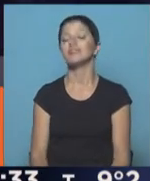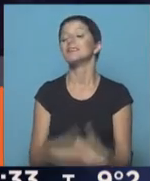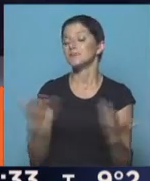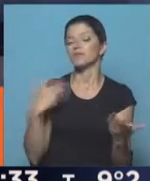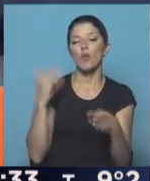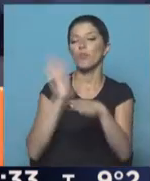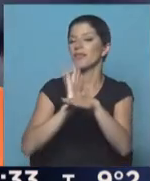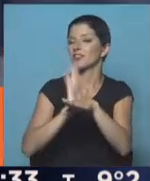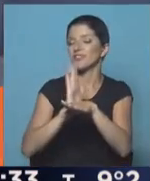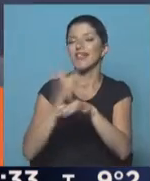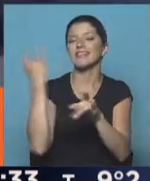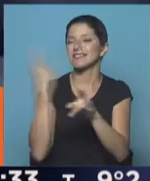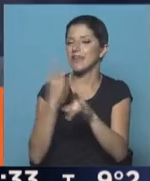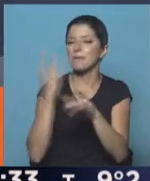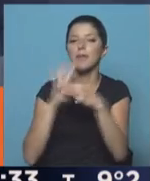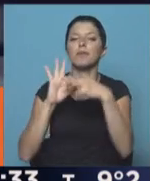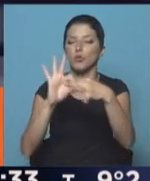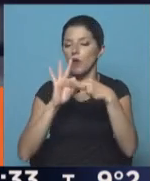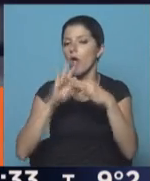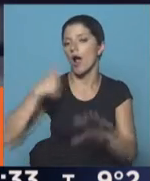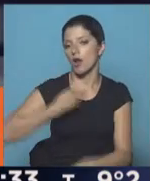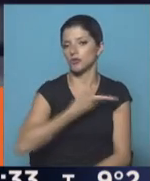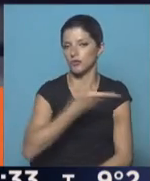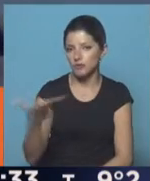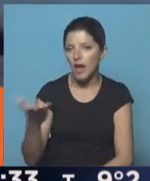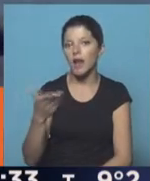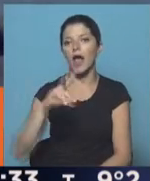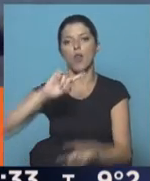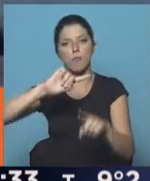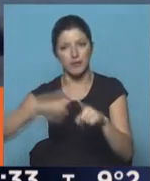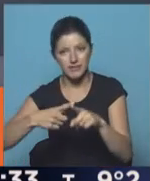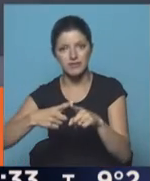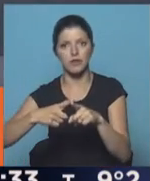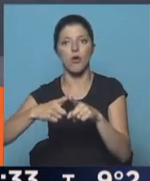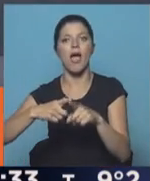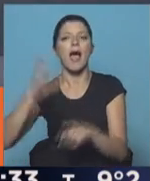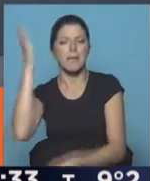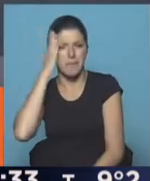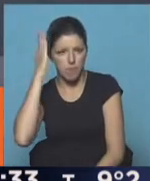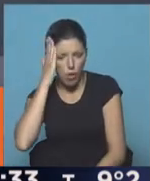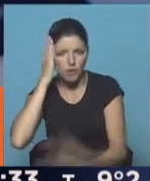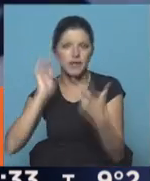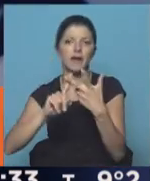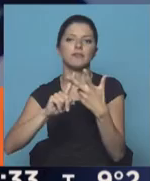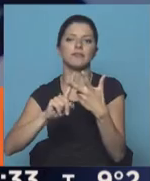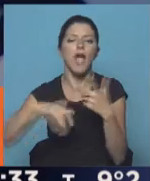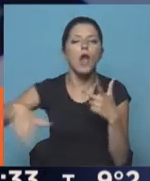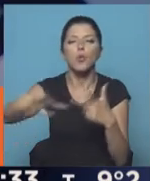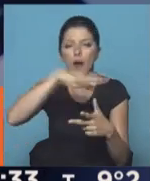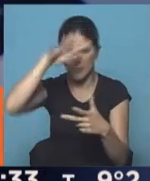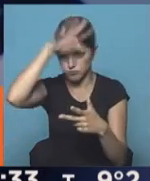siempre ha sido un cine muy ligado a lo social a los militantes a lo político al rescate de la memoria a rescate de los pueblos originarios